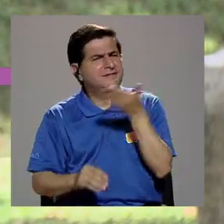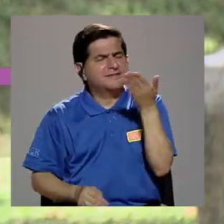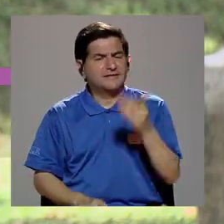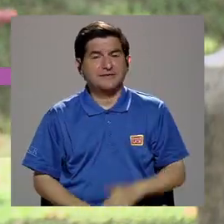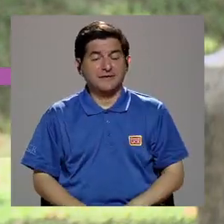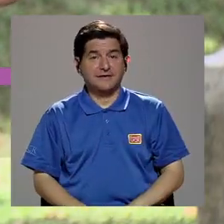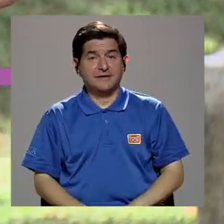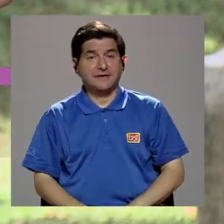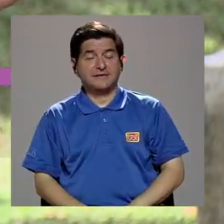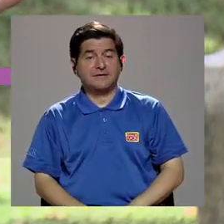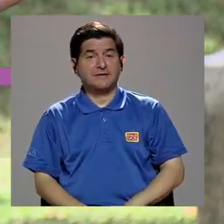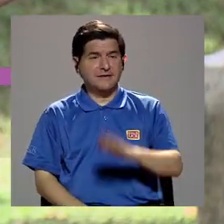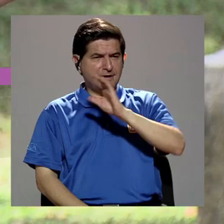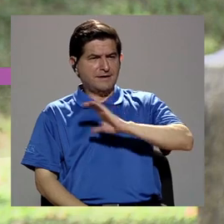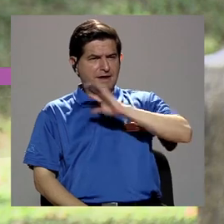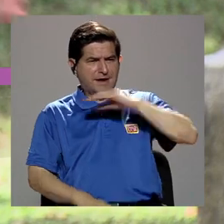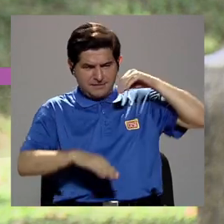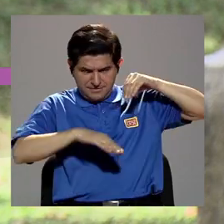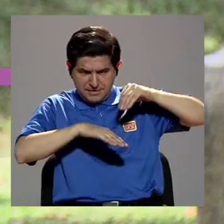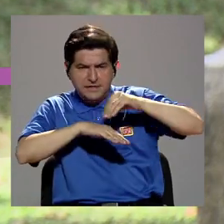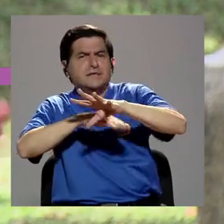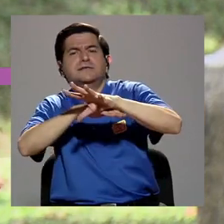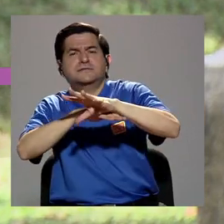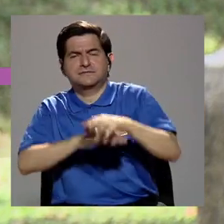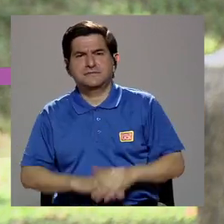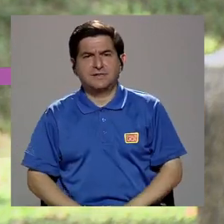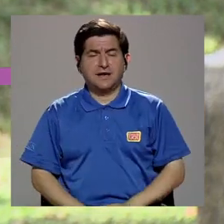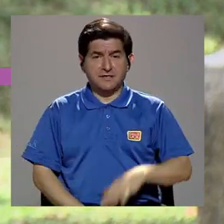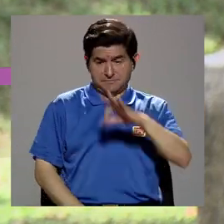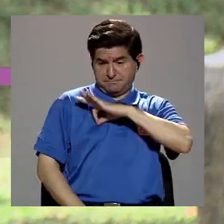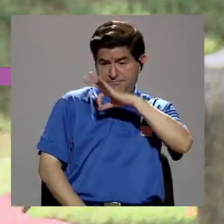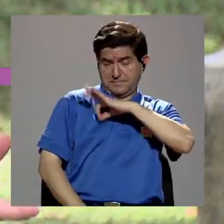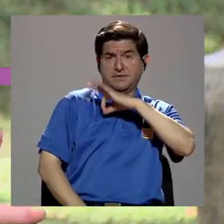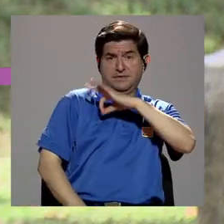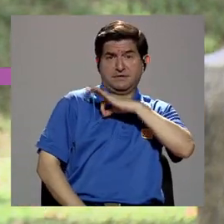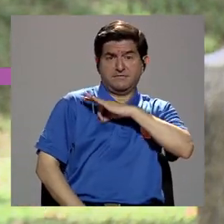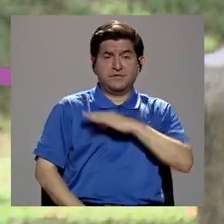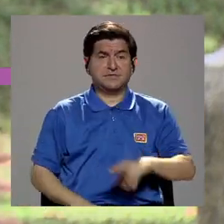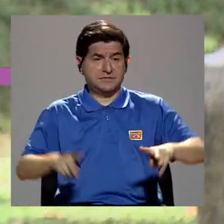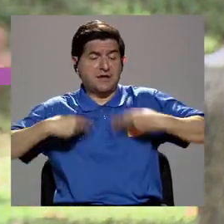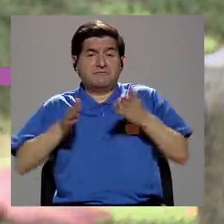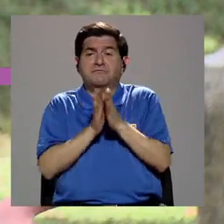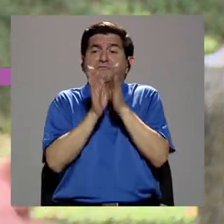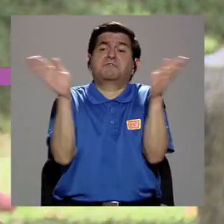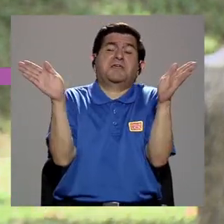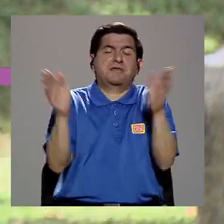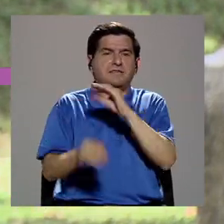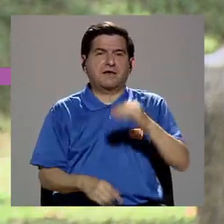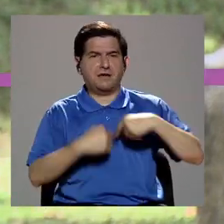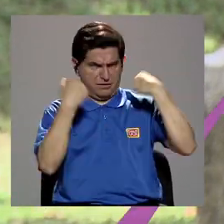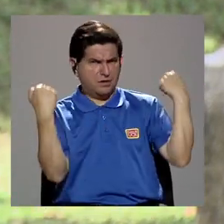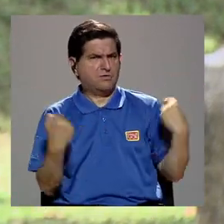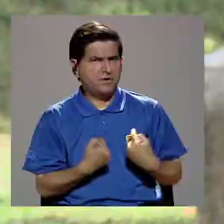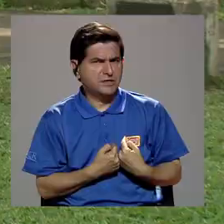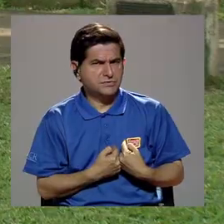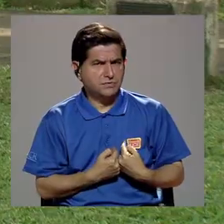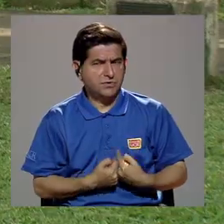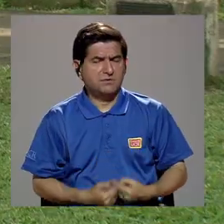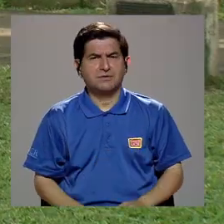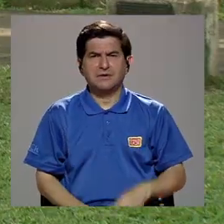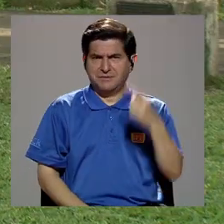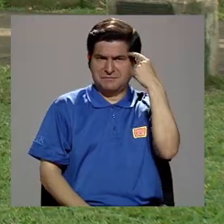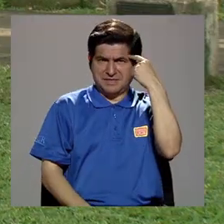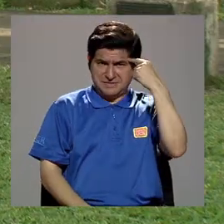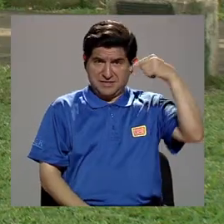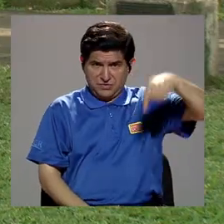de los factores que pueden incidir en el bienestar de la vida en general y del corazón